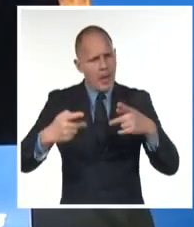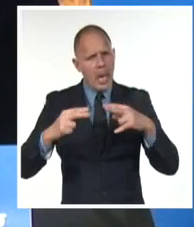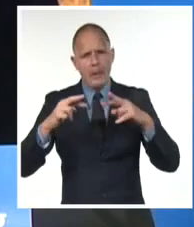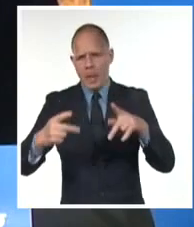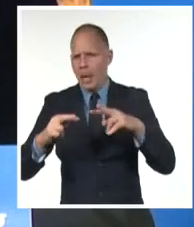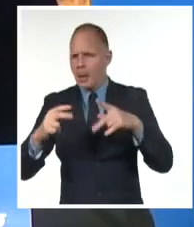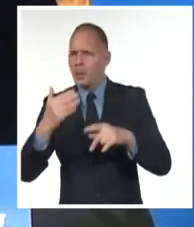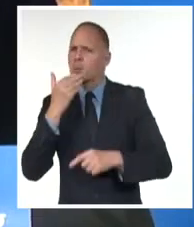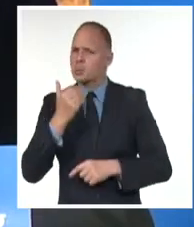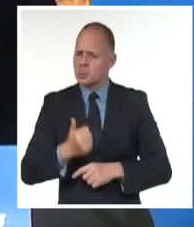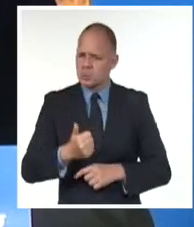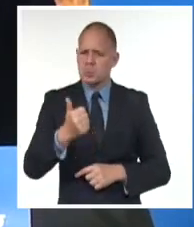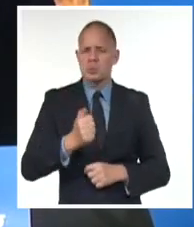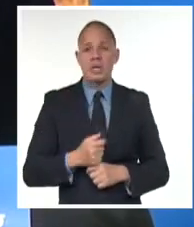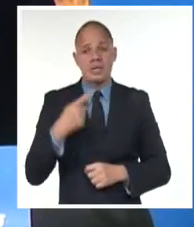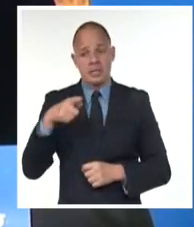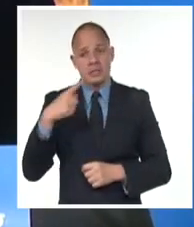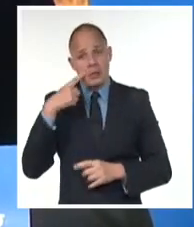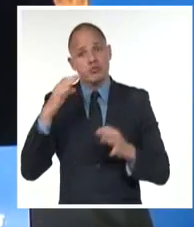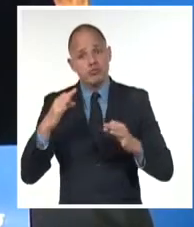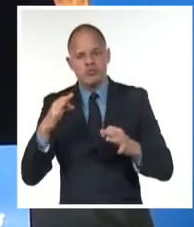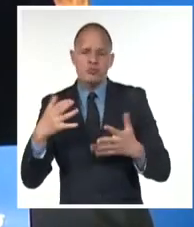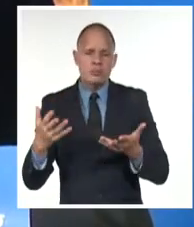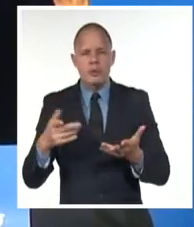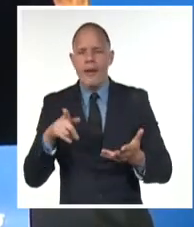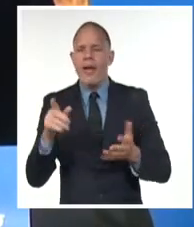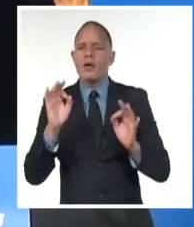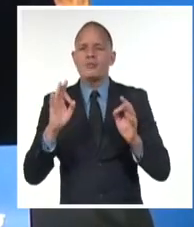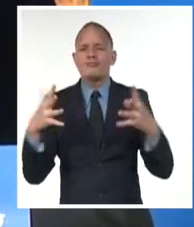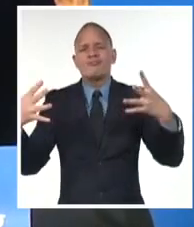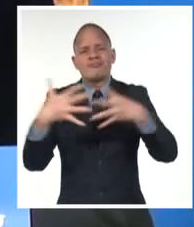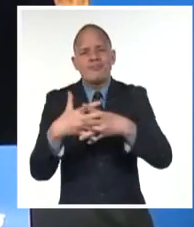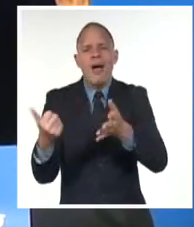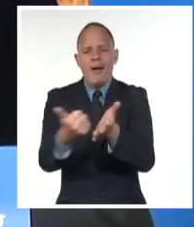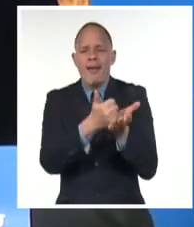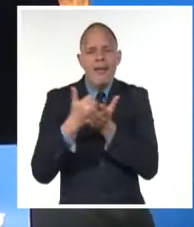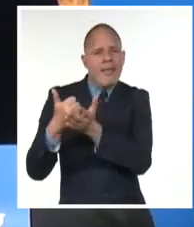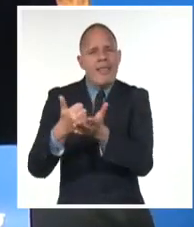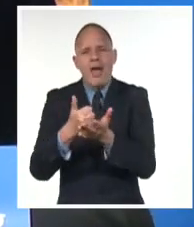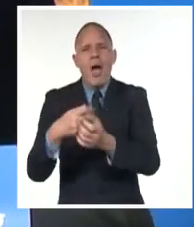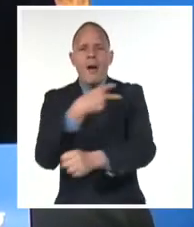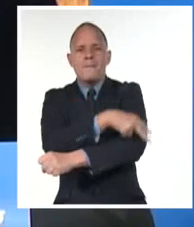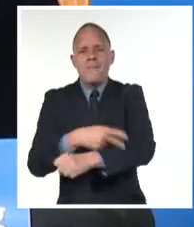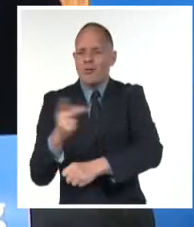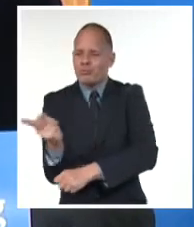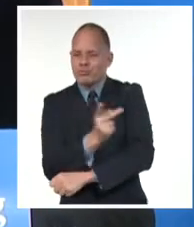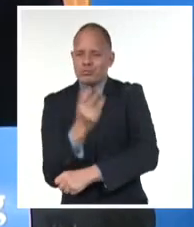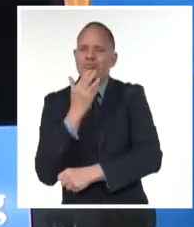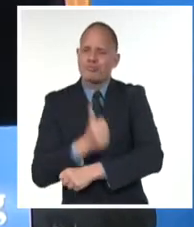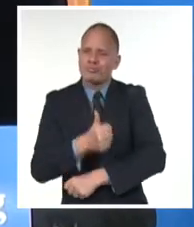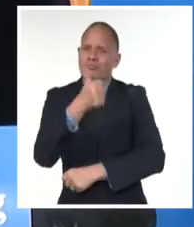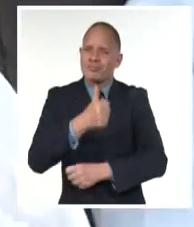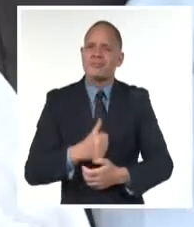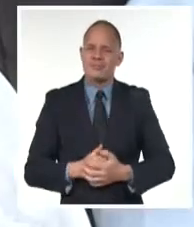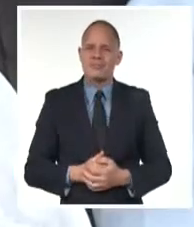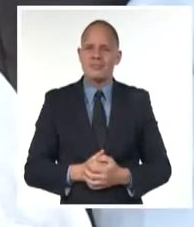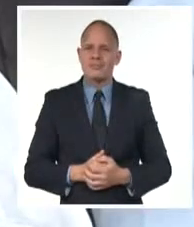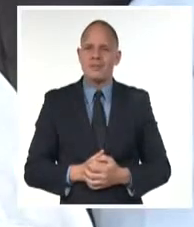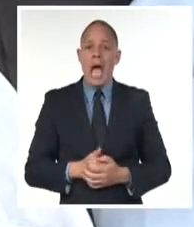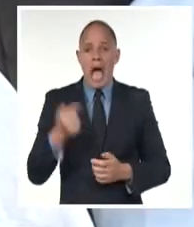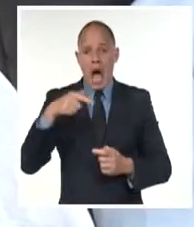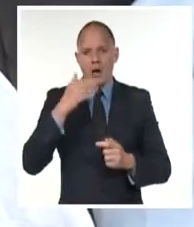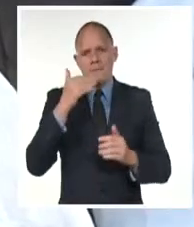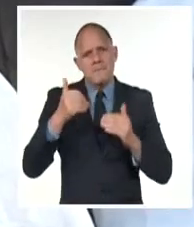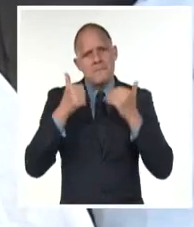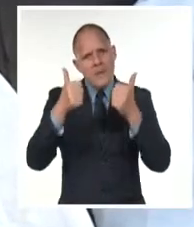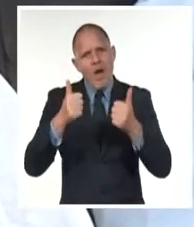muchos esfuerzos a la cooperación entre China y Cuba, llevando a la relación entre los dos países a un nuevo